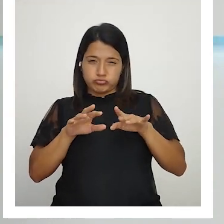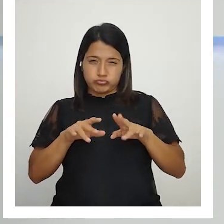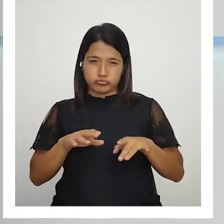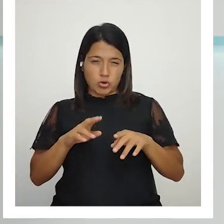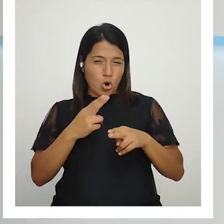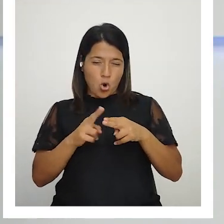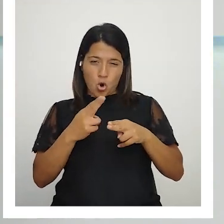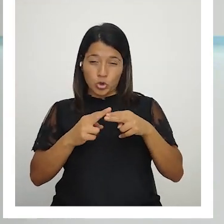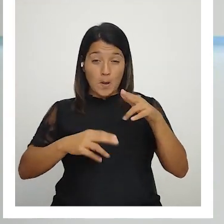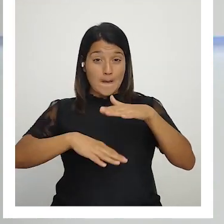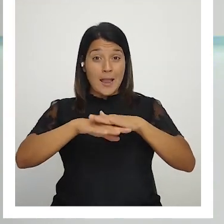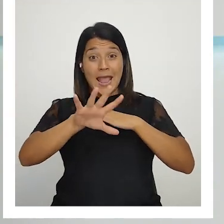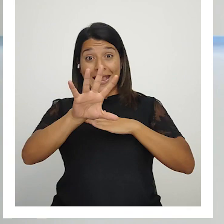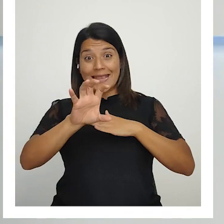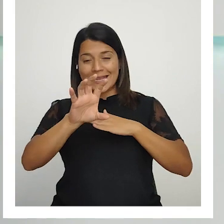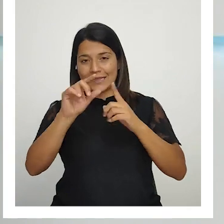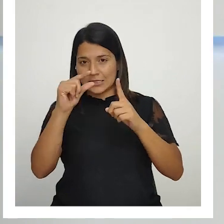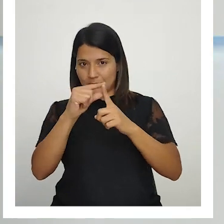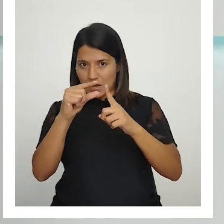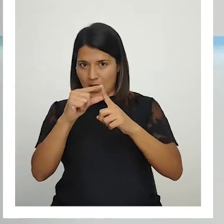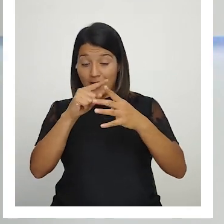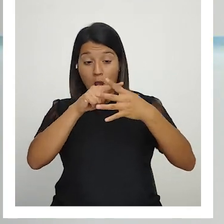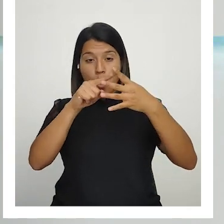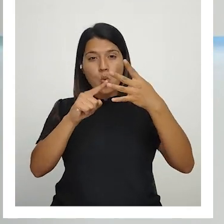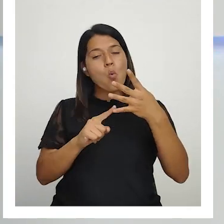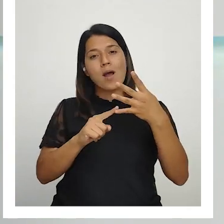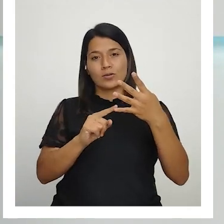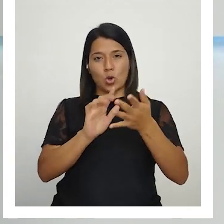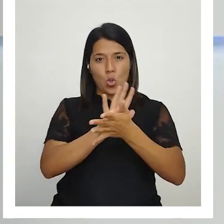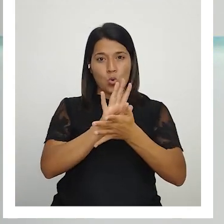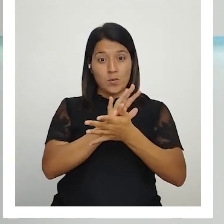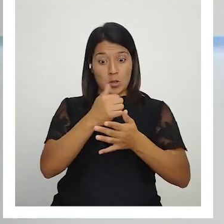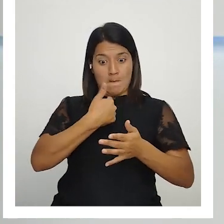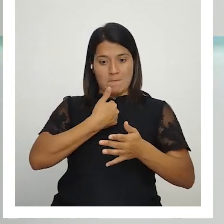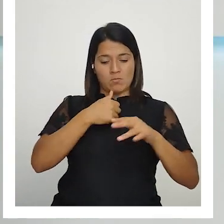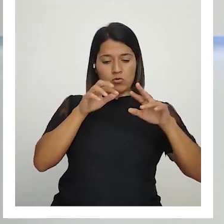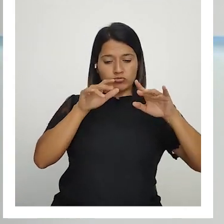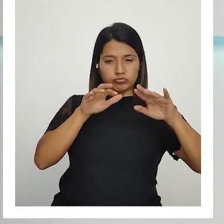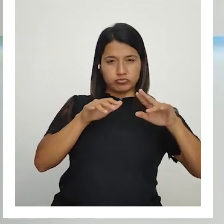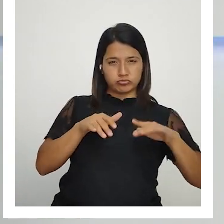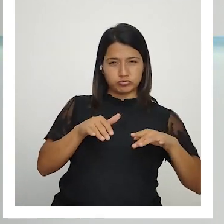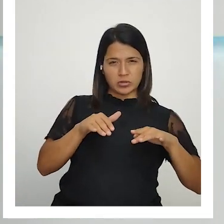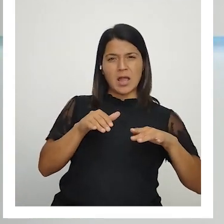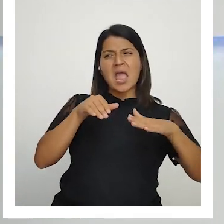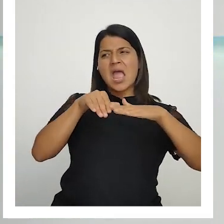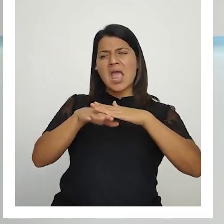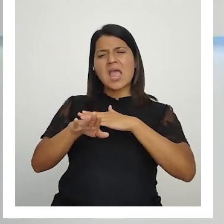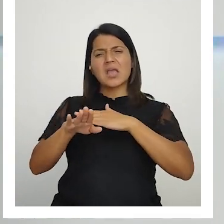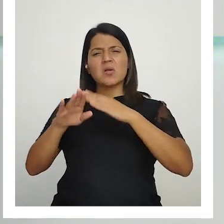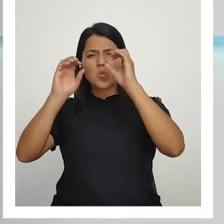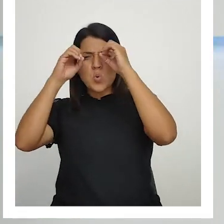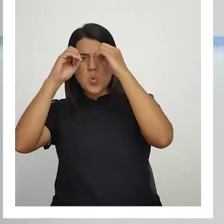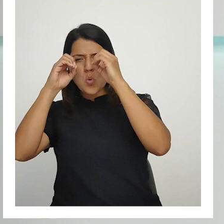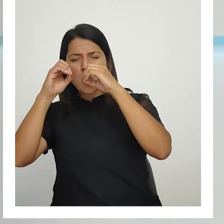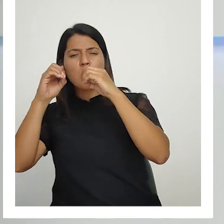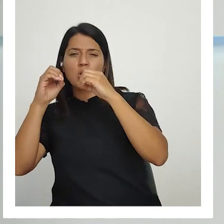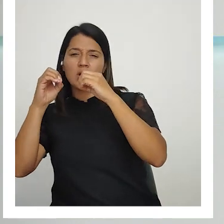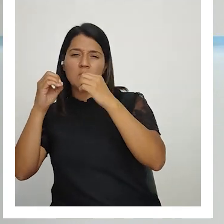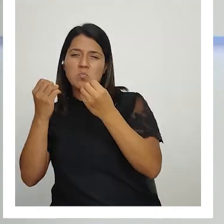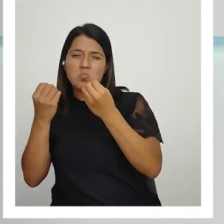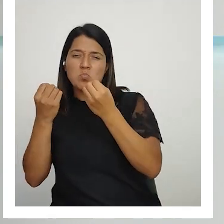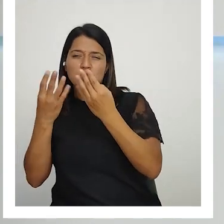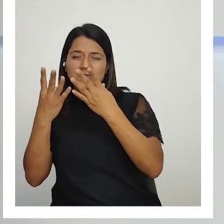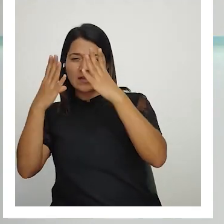más de 500 palabras y los 4 ensayos hay mucha información en línea en realidad de cómo abordarlos, pero los temas principales